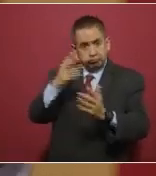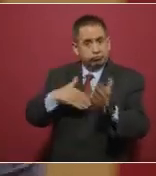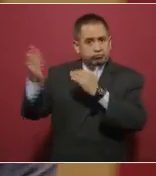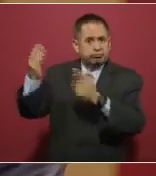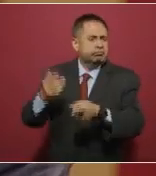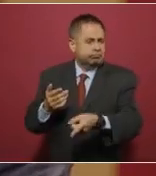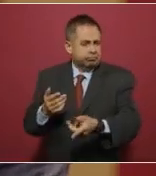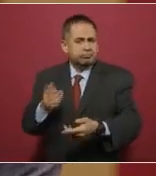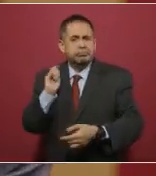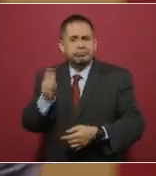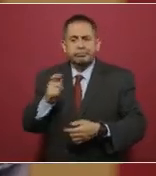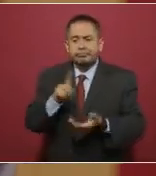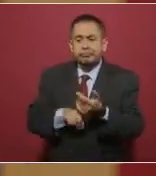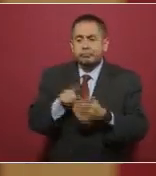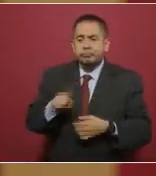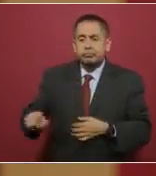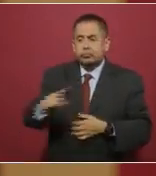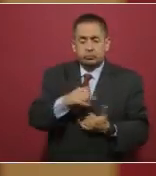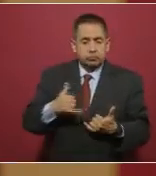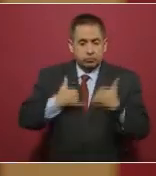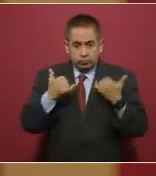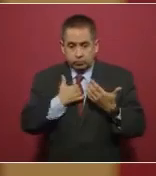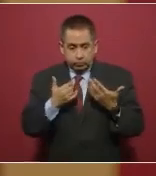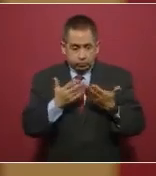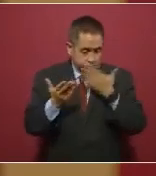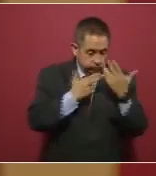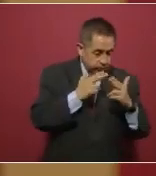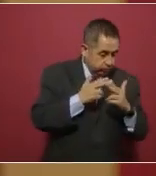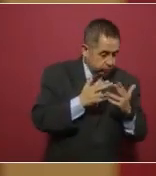que ya no están estudiando